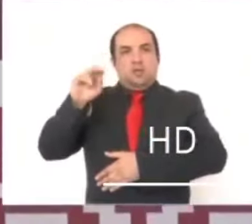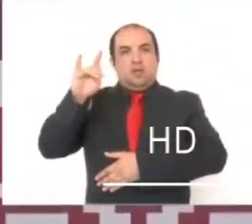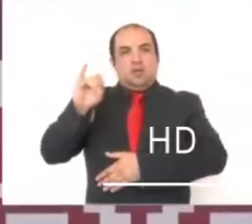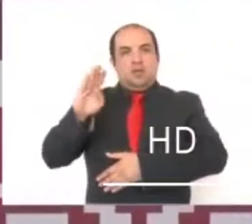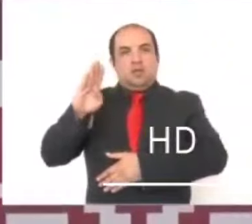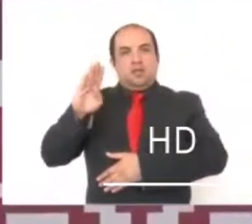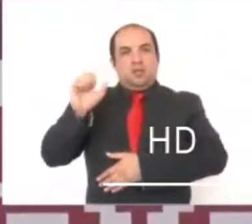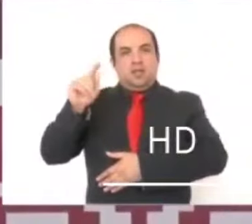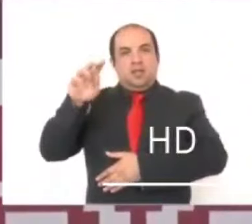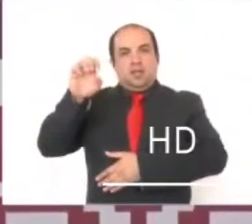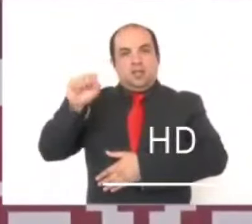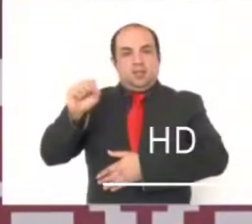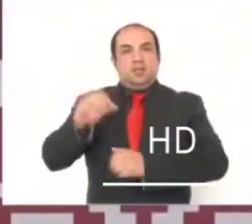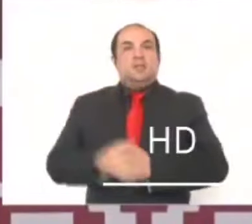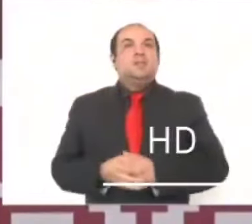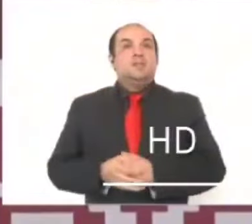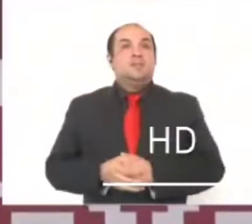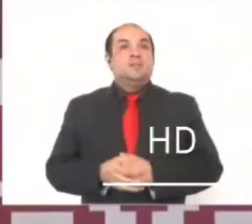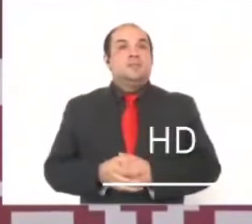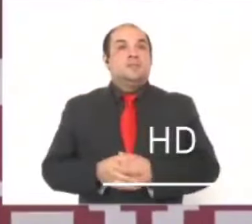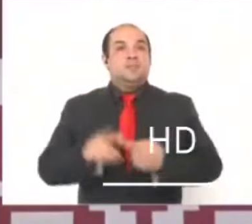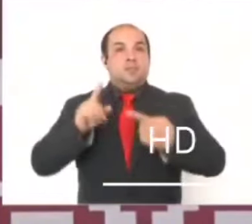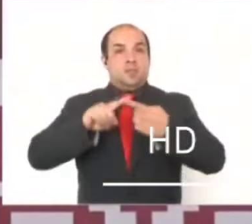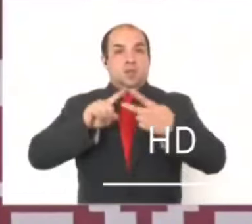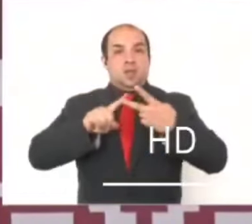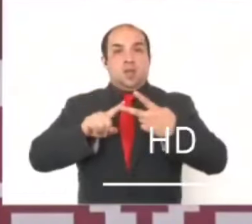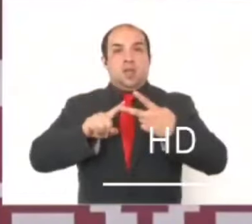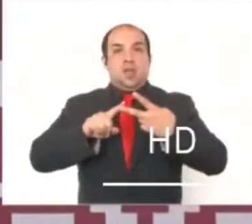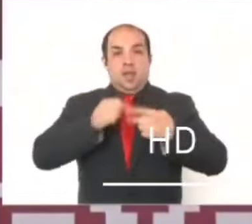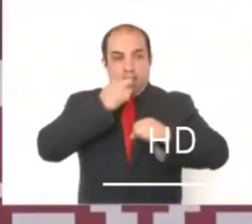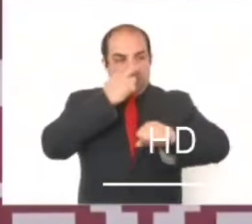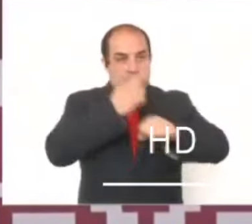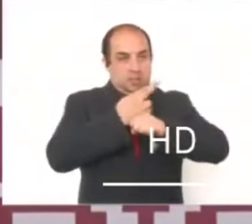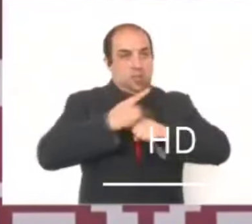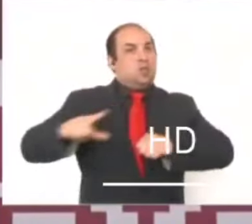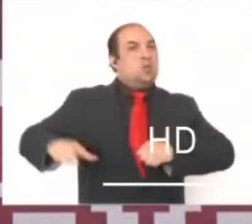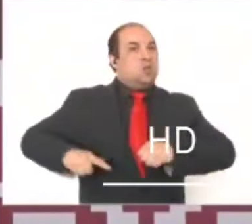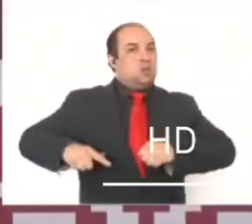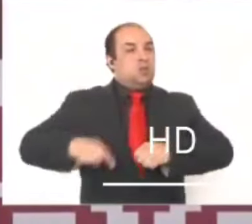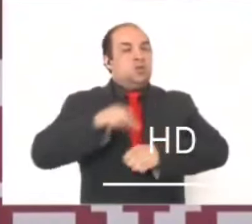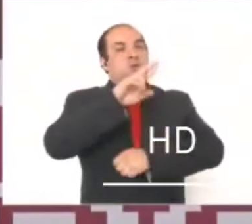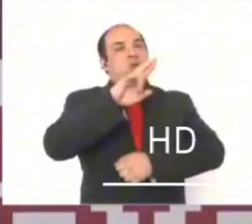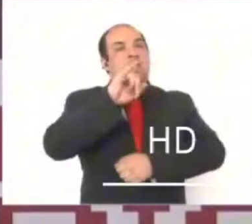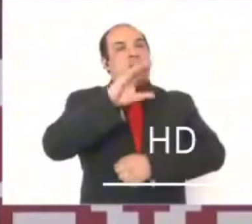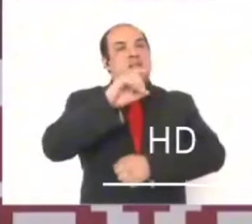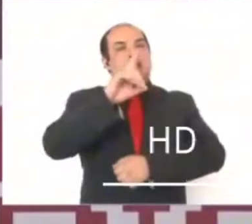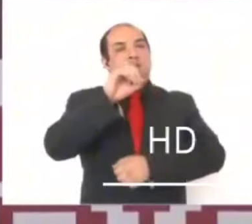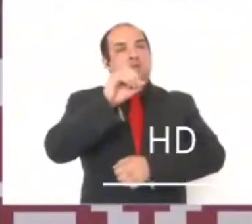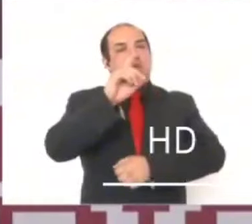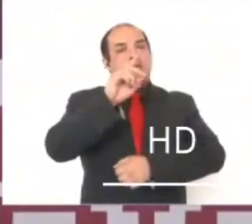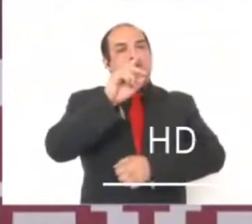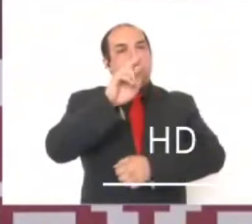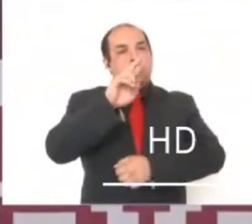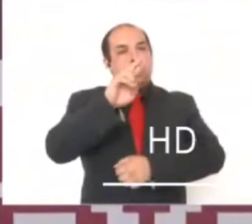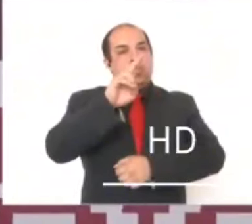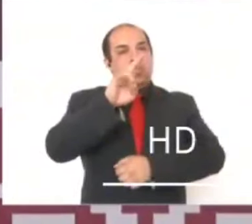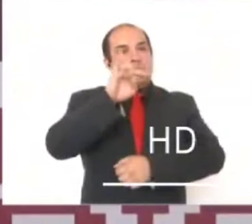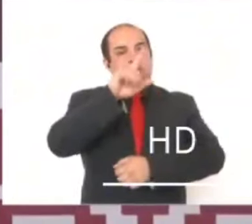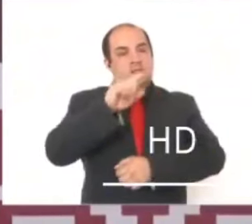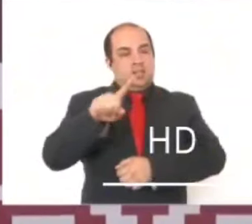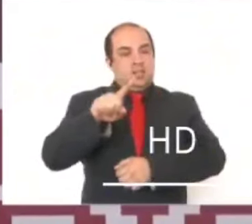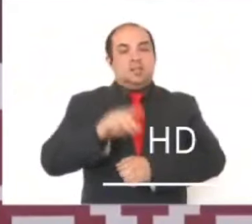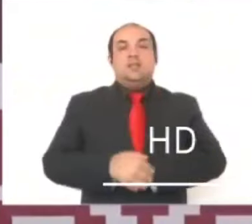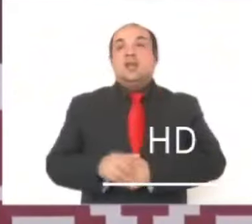Batres. También al secretario de gobierno, Ricardo Ruiz. También a la secretaria de